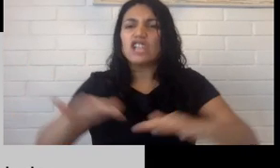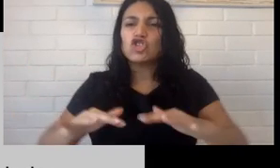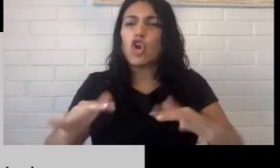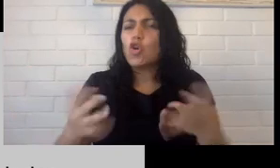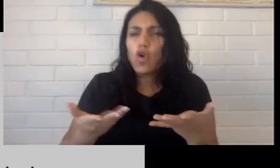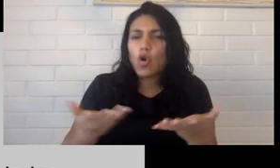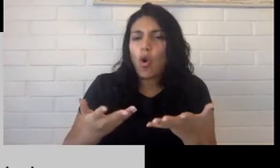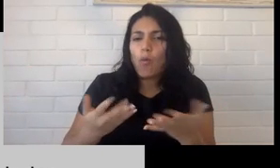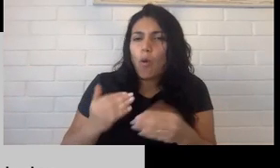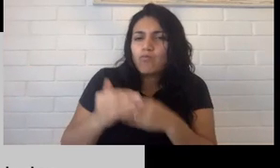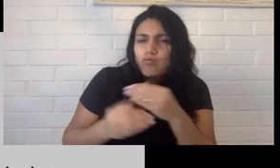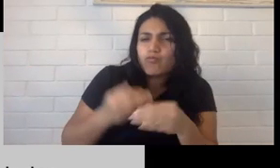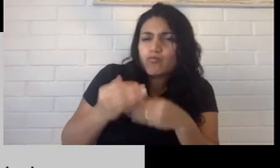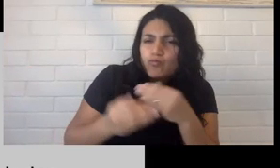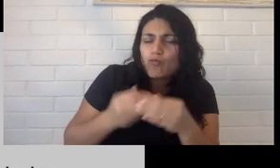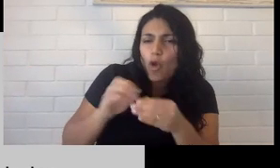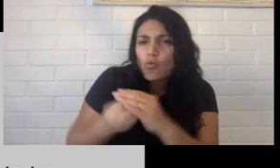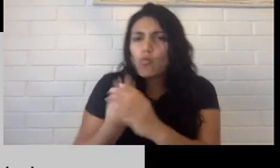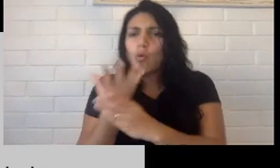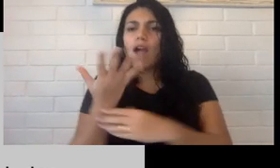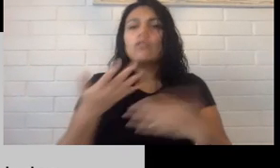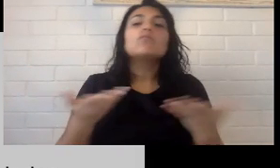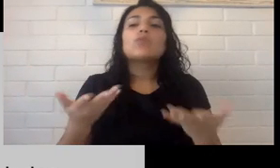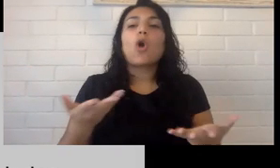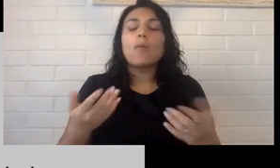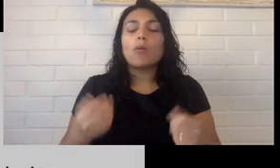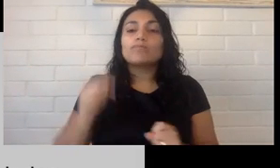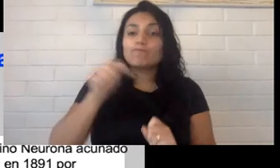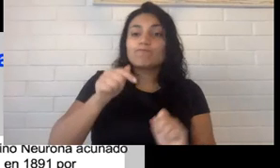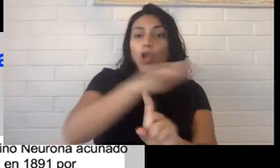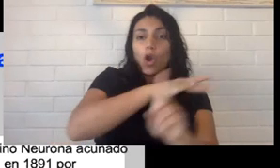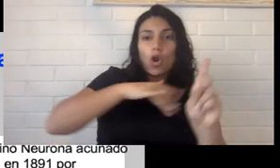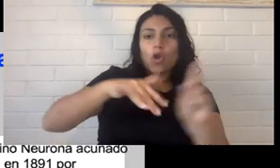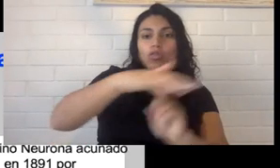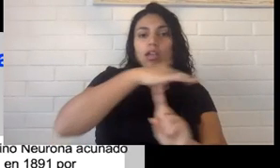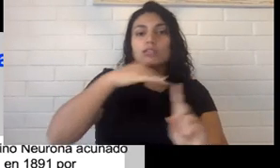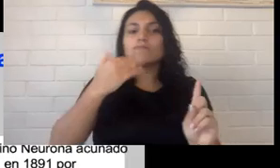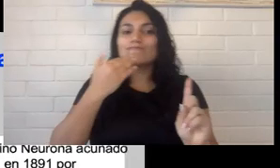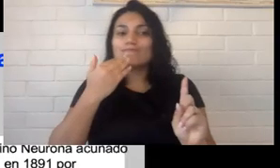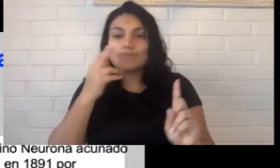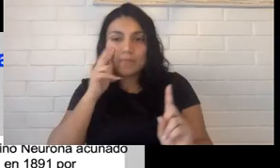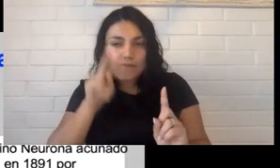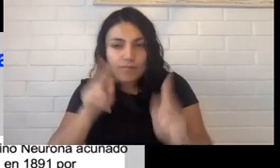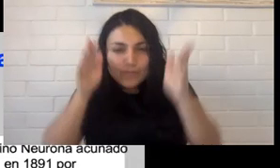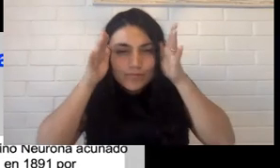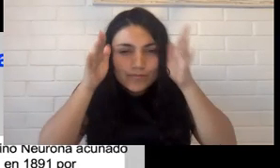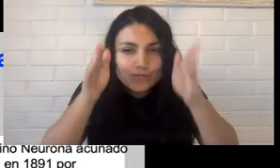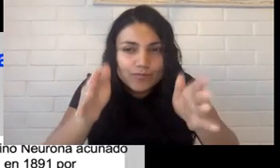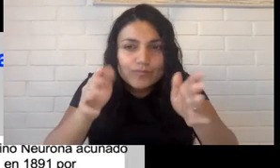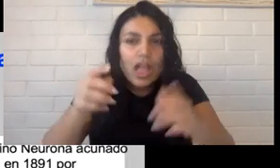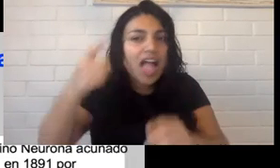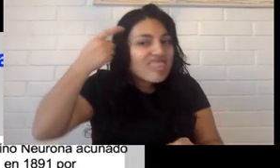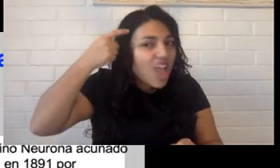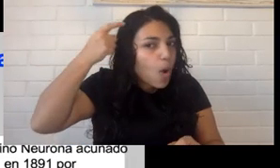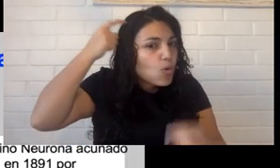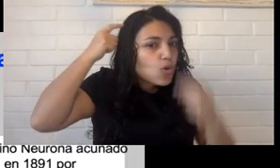y cómo se regenera el potencial de acción. En ese contexto estaremos concentrándonos en la